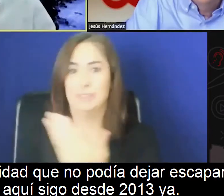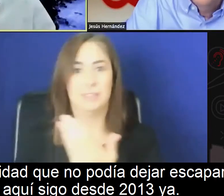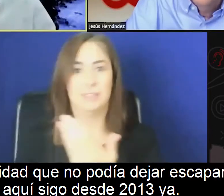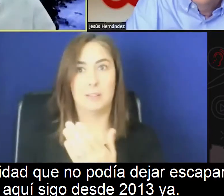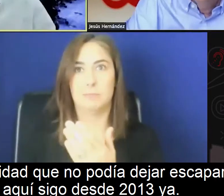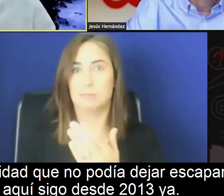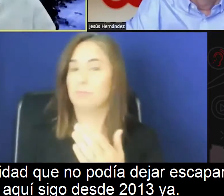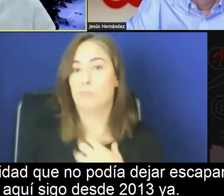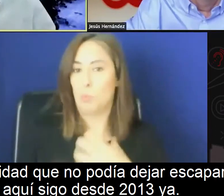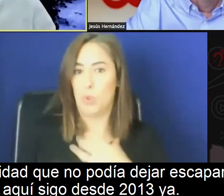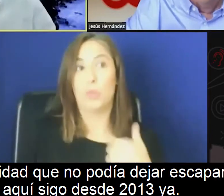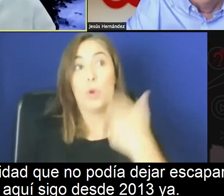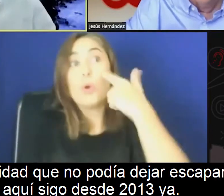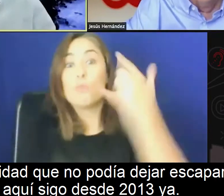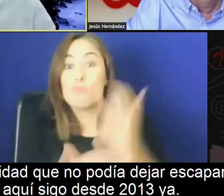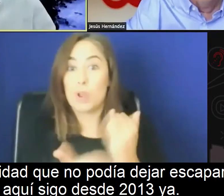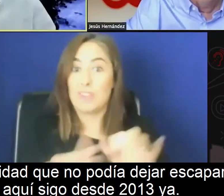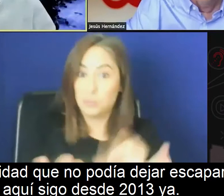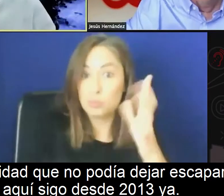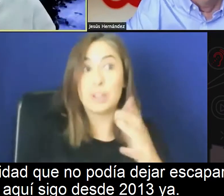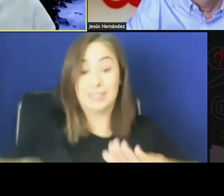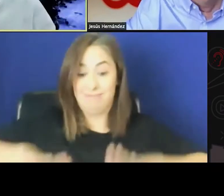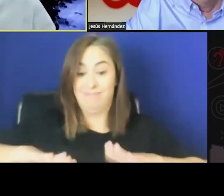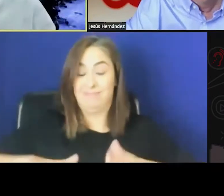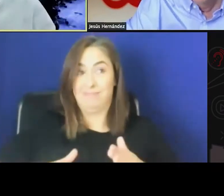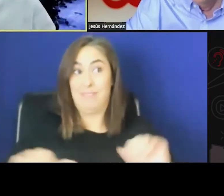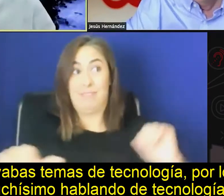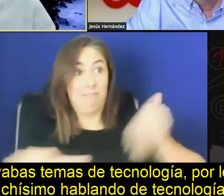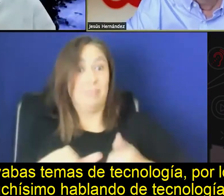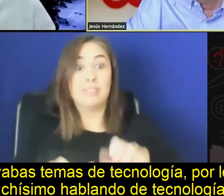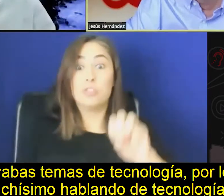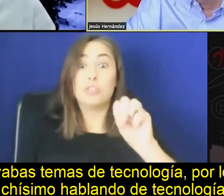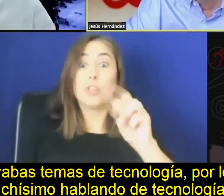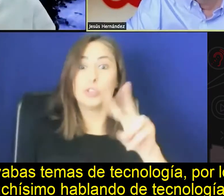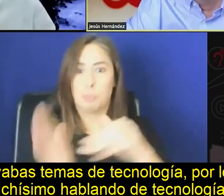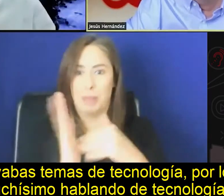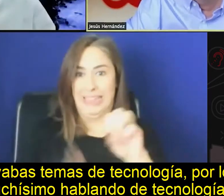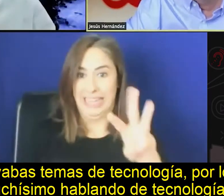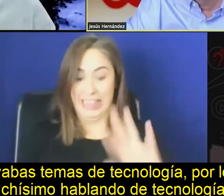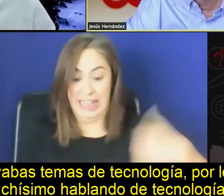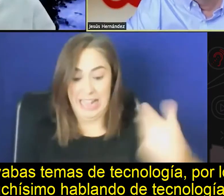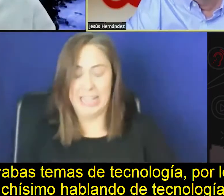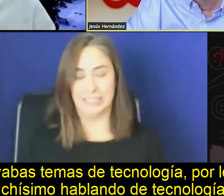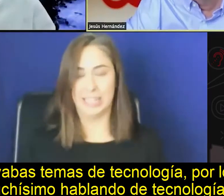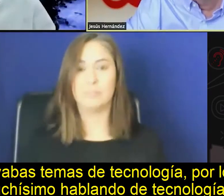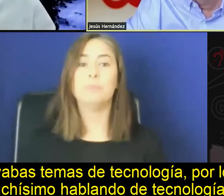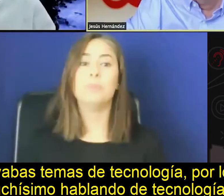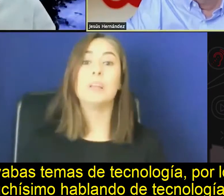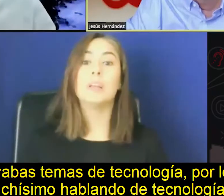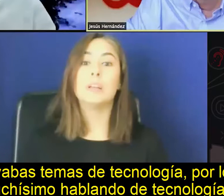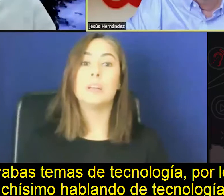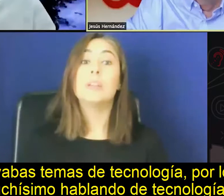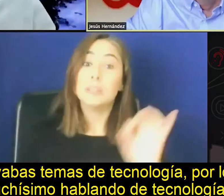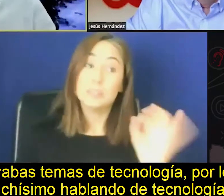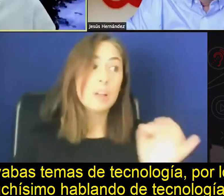y aquí sigo desde 2013 ya. Genial. Tú antes llevabas temas de tecnología, o por lo menos nosotros nos hemos